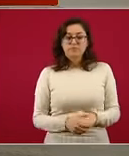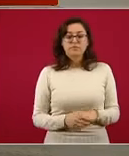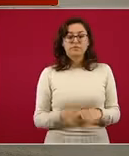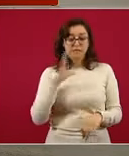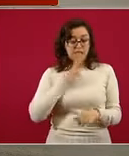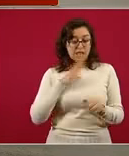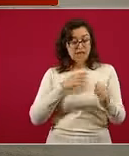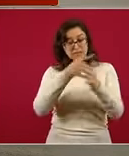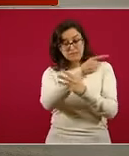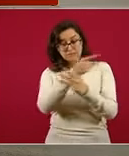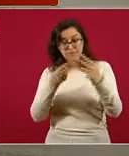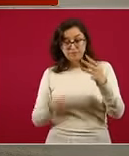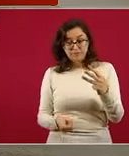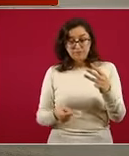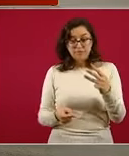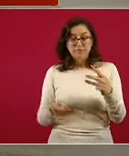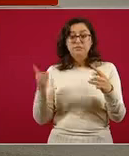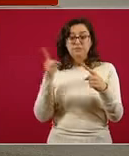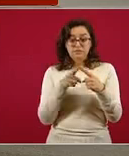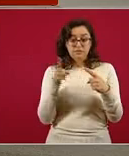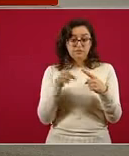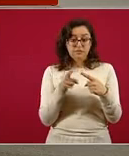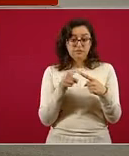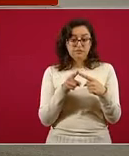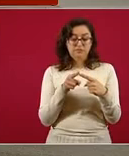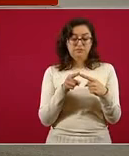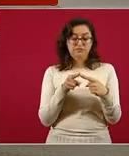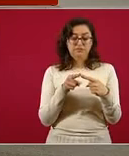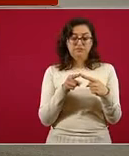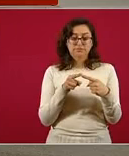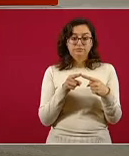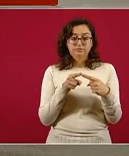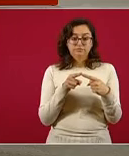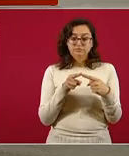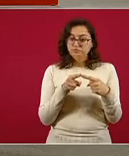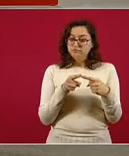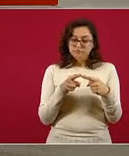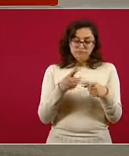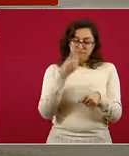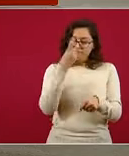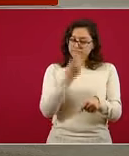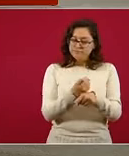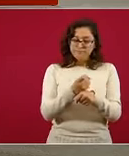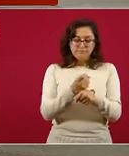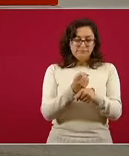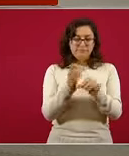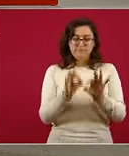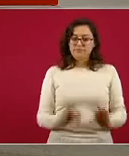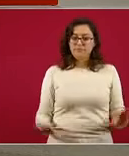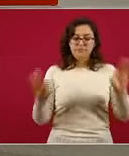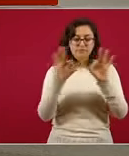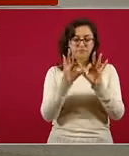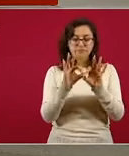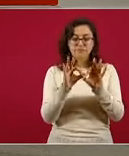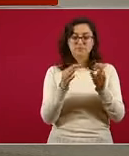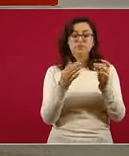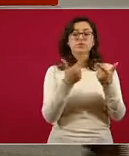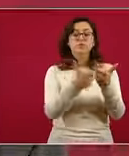ejes de priorización. El que está en este documento es el eje primario, que es un eje por